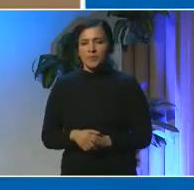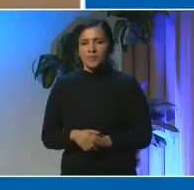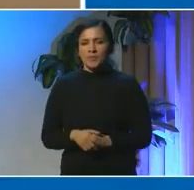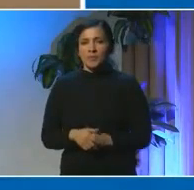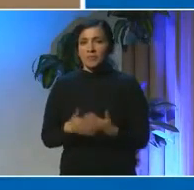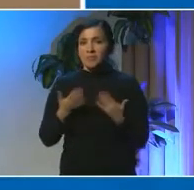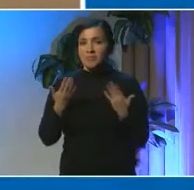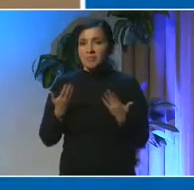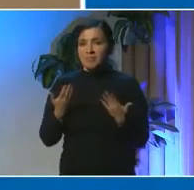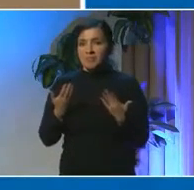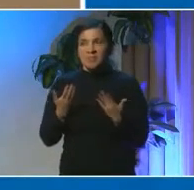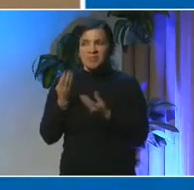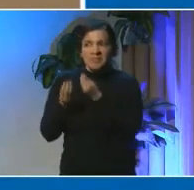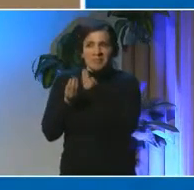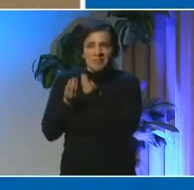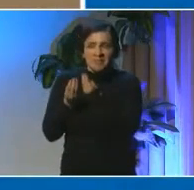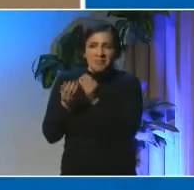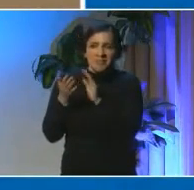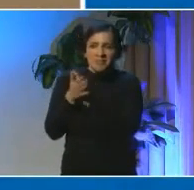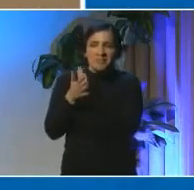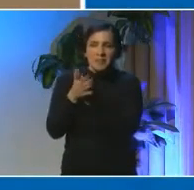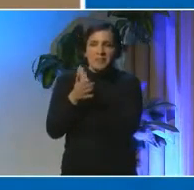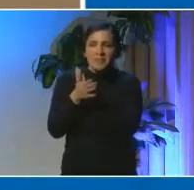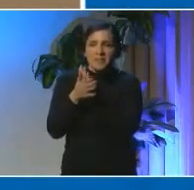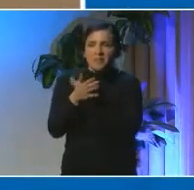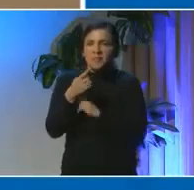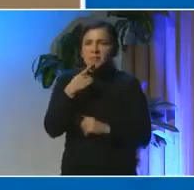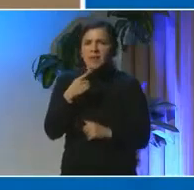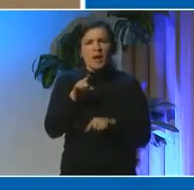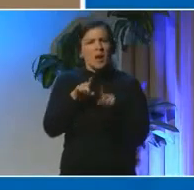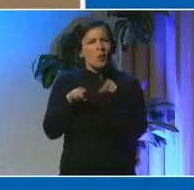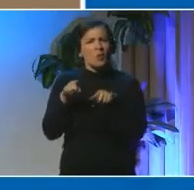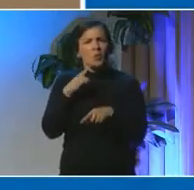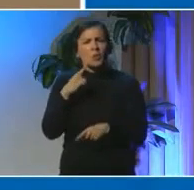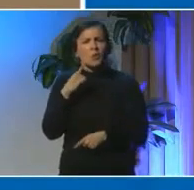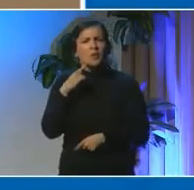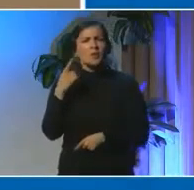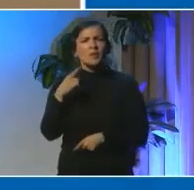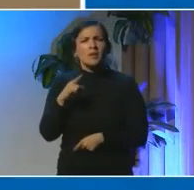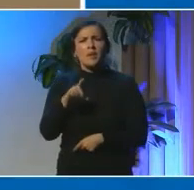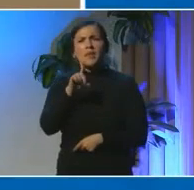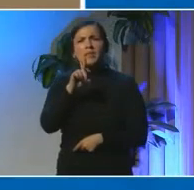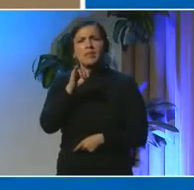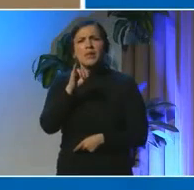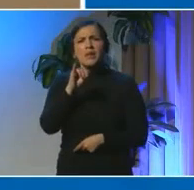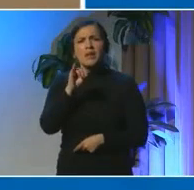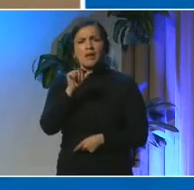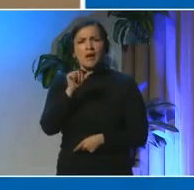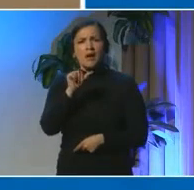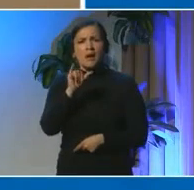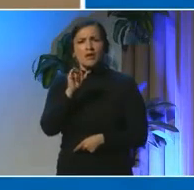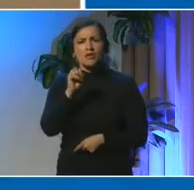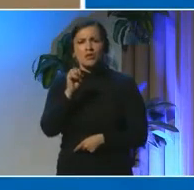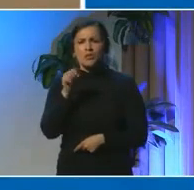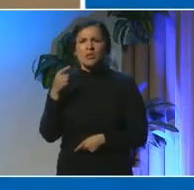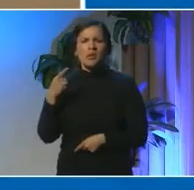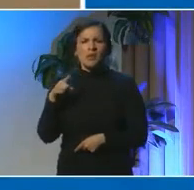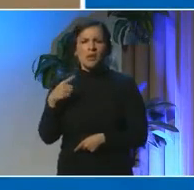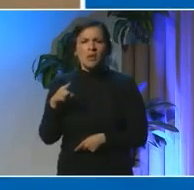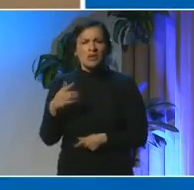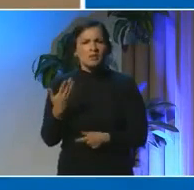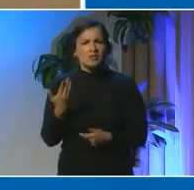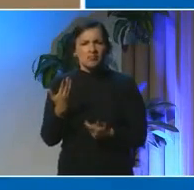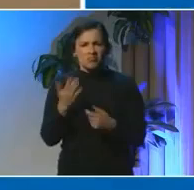haciendo diallo Y de pronto contarle también a la gente mucha gente no tiene Claridad de diallo de qué qué compañía es Qué marcas